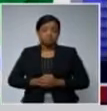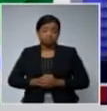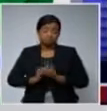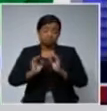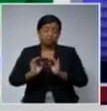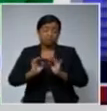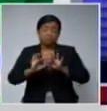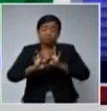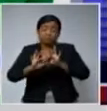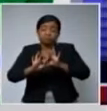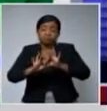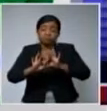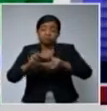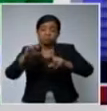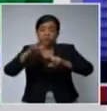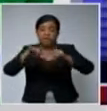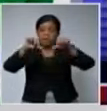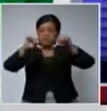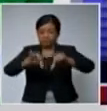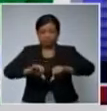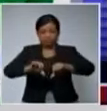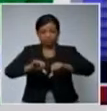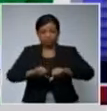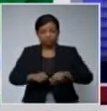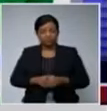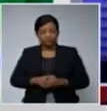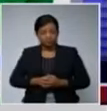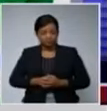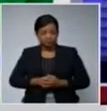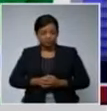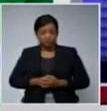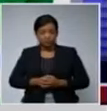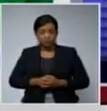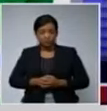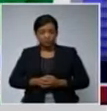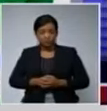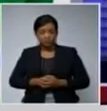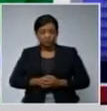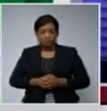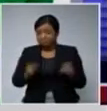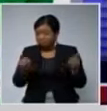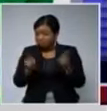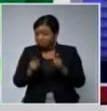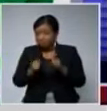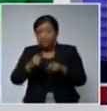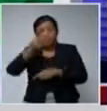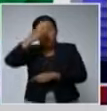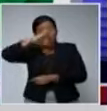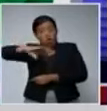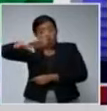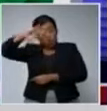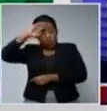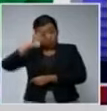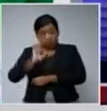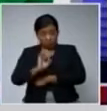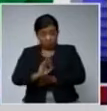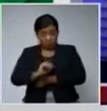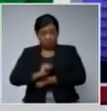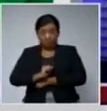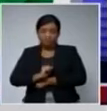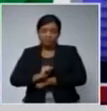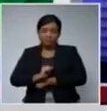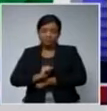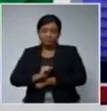la gravedad de su cuadro crítico. En resumen, Cuba, en los primeros